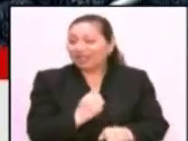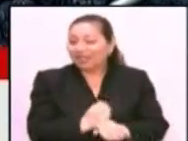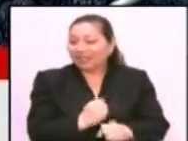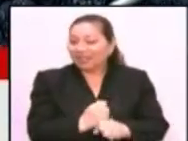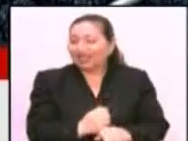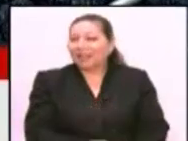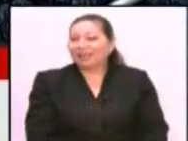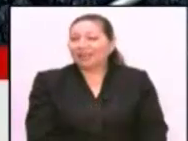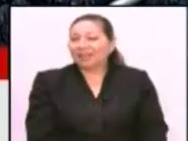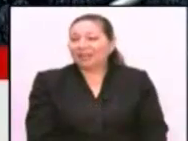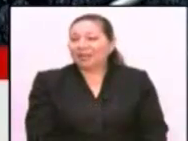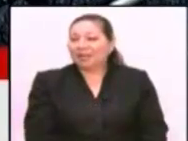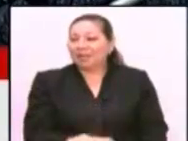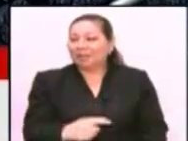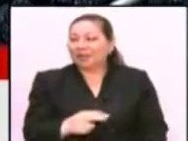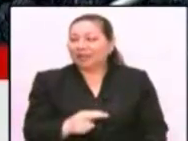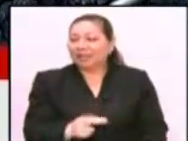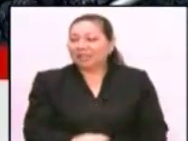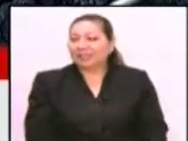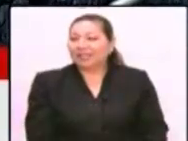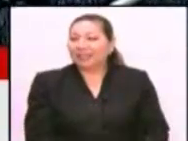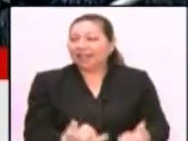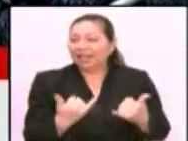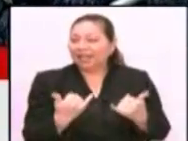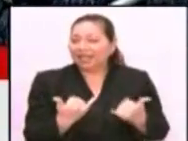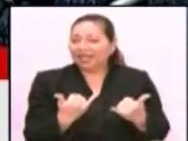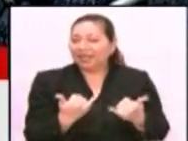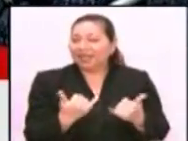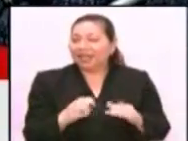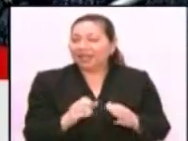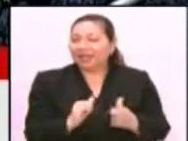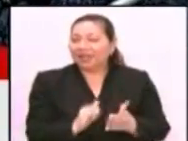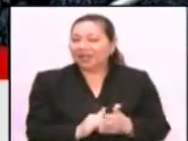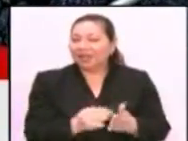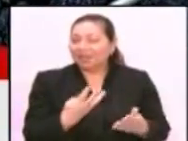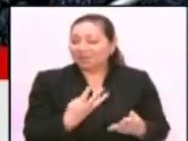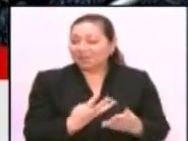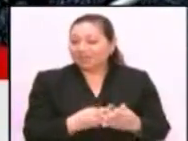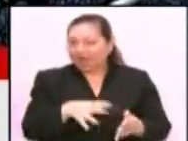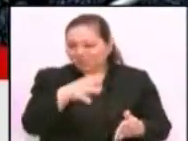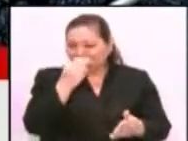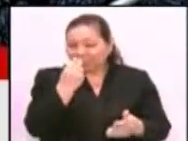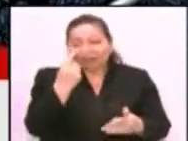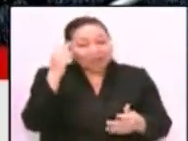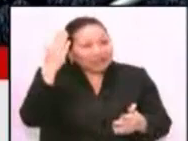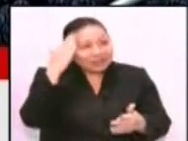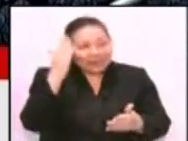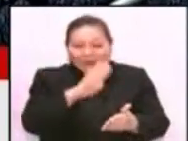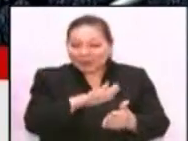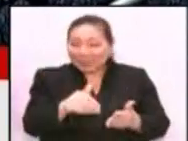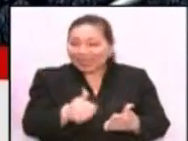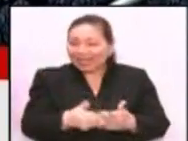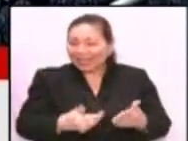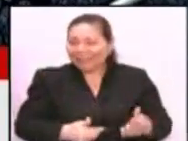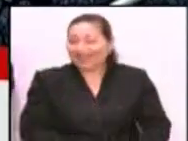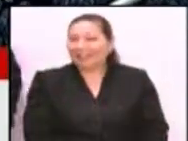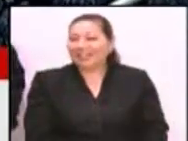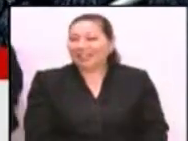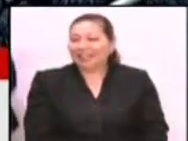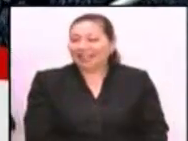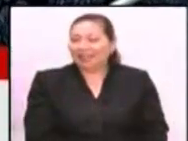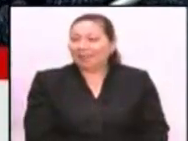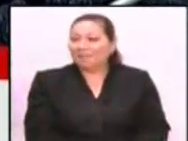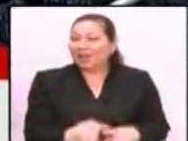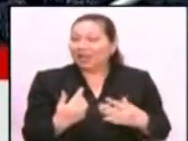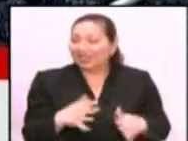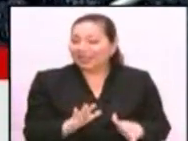de la Fundación Mokichi Okada. Ellos han hecho que los presos aprendan esa técnica y lleguen a esa calidad